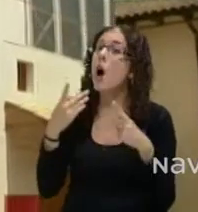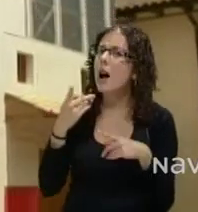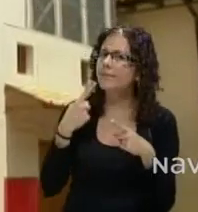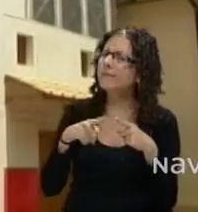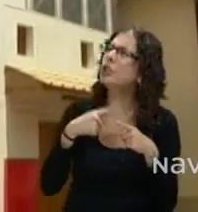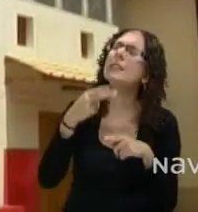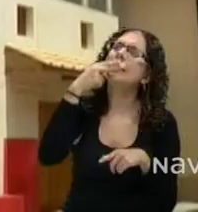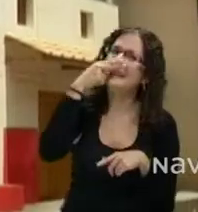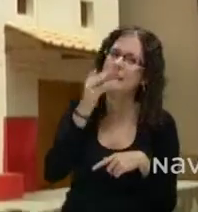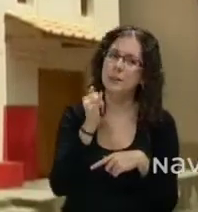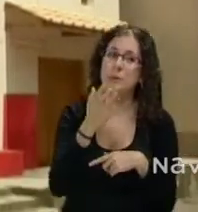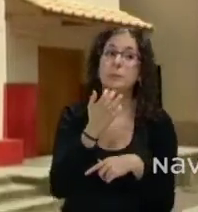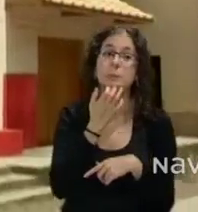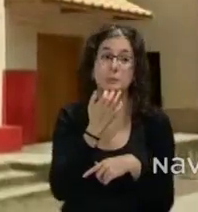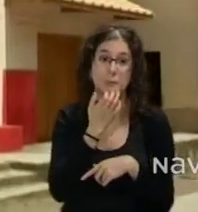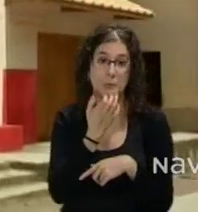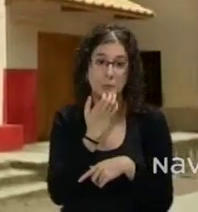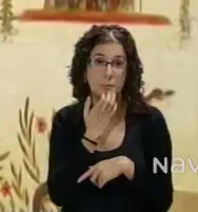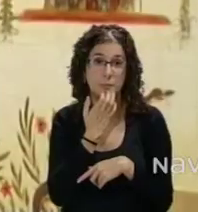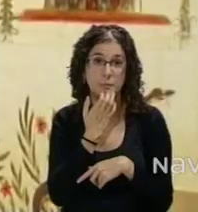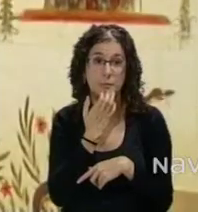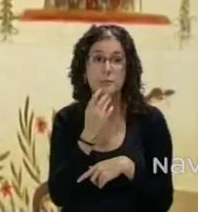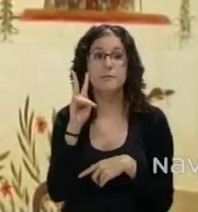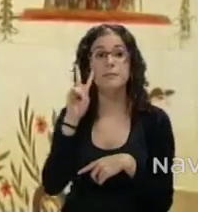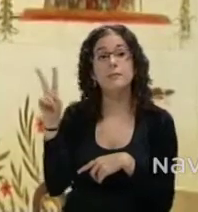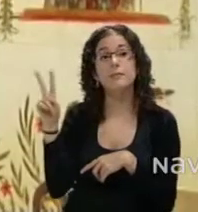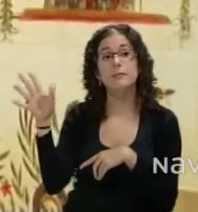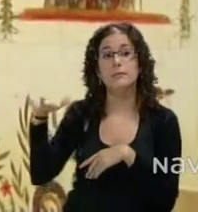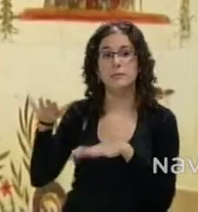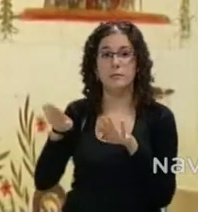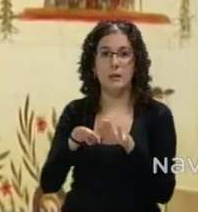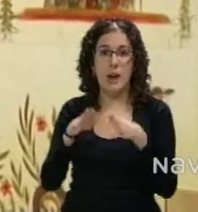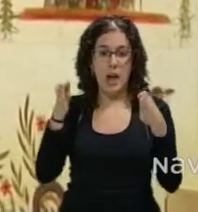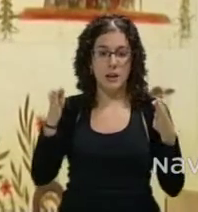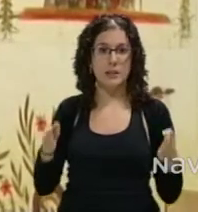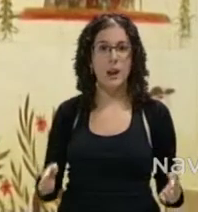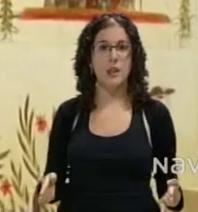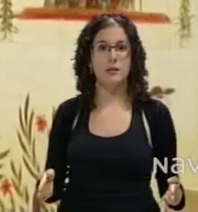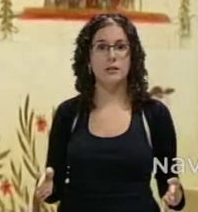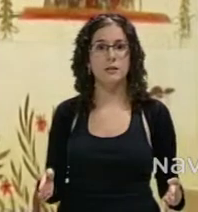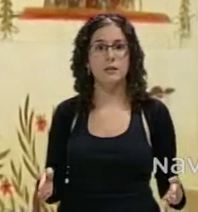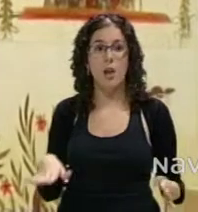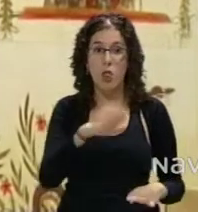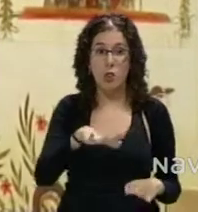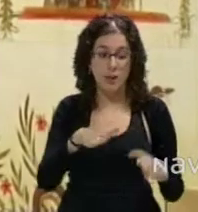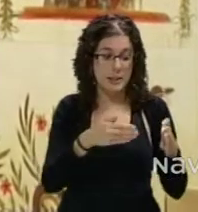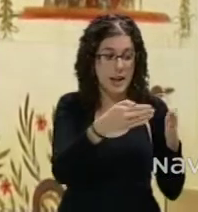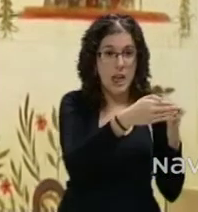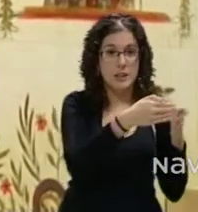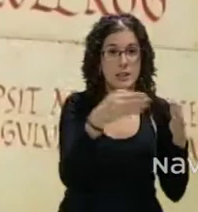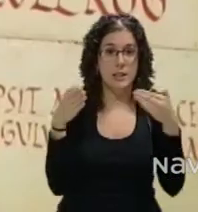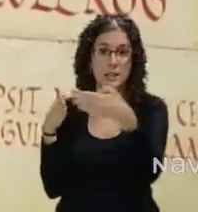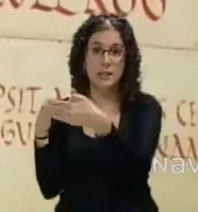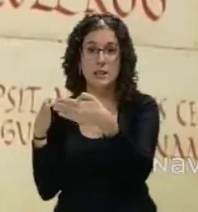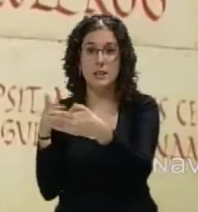Una serían los lares compitales, que son altares que tenían los romanos en las esquinas. Podemos ver un